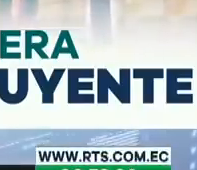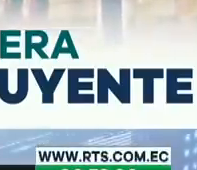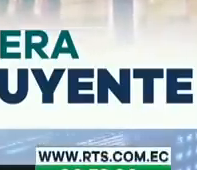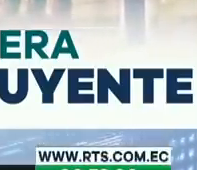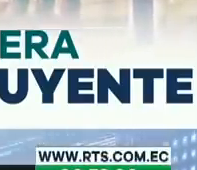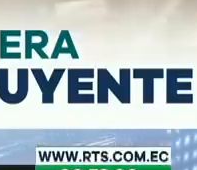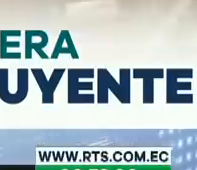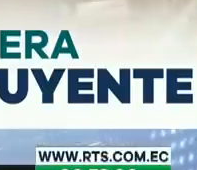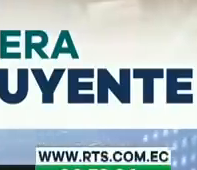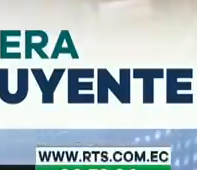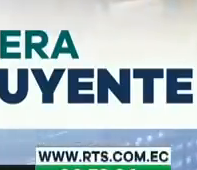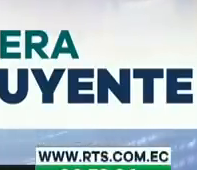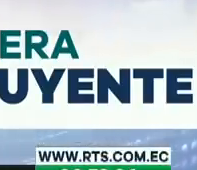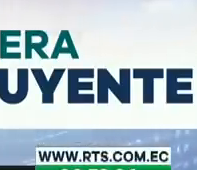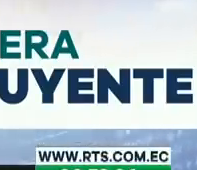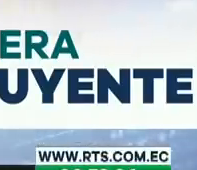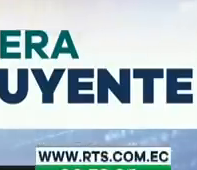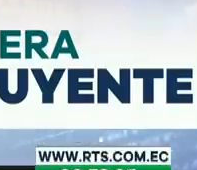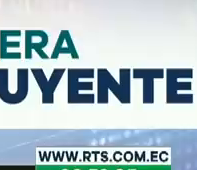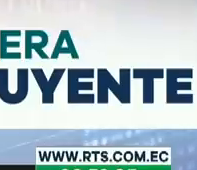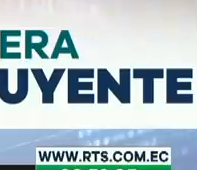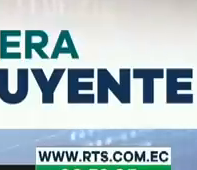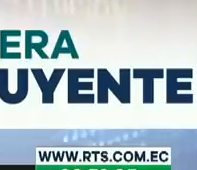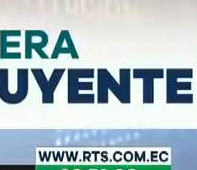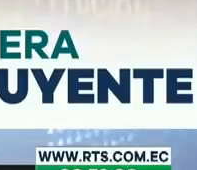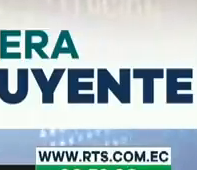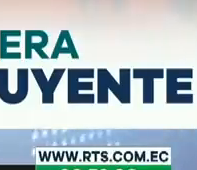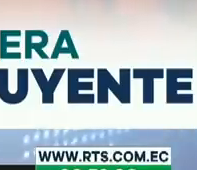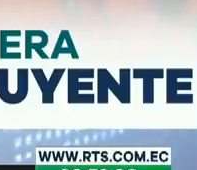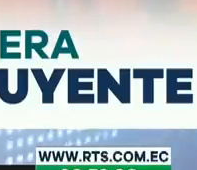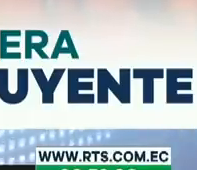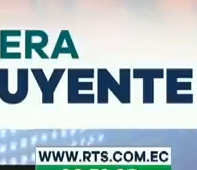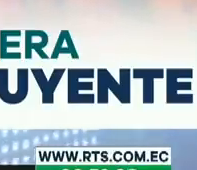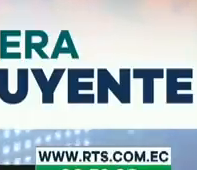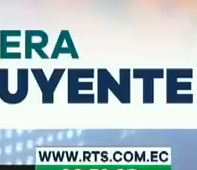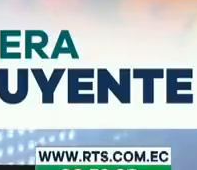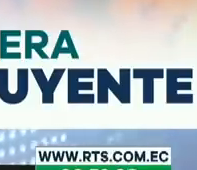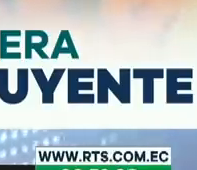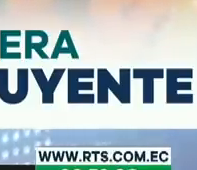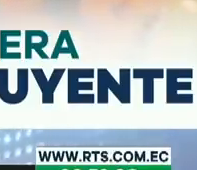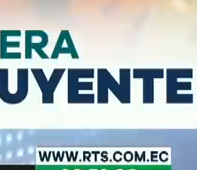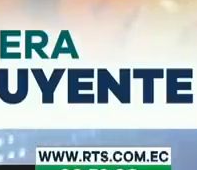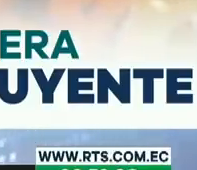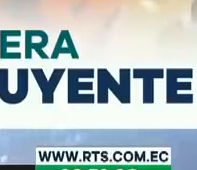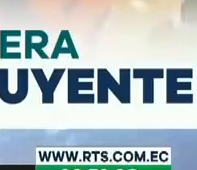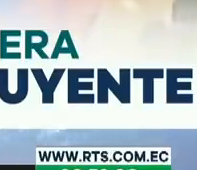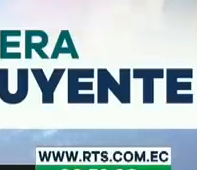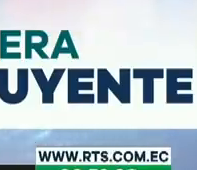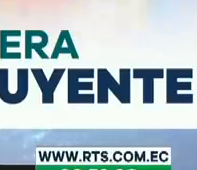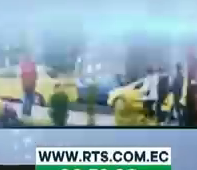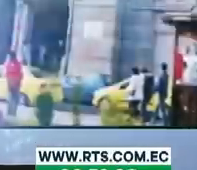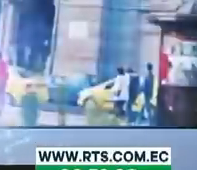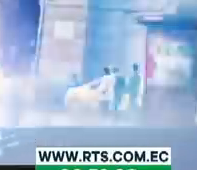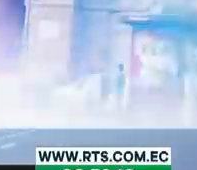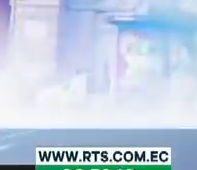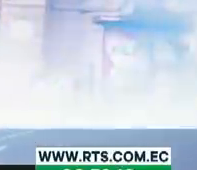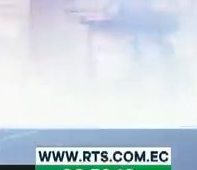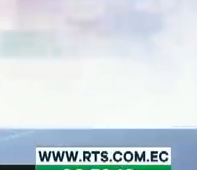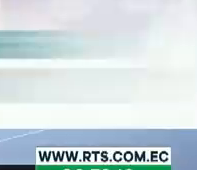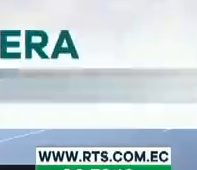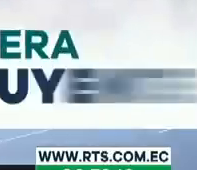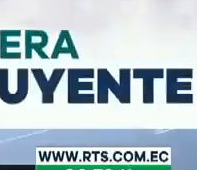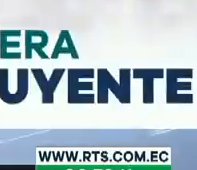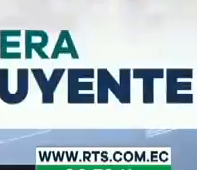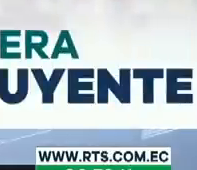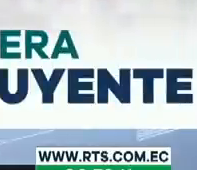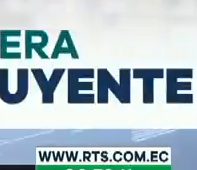Cuenca, Chimborazo, Guayas, Loja, Manabí, Pichincha, instaló en Riobamba el Congreso que designó una comisión